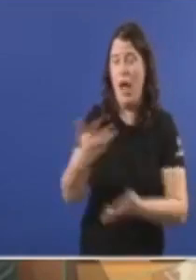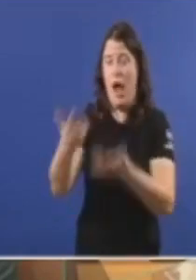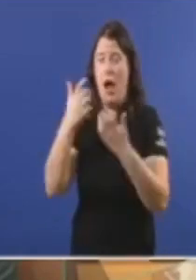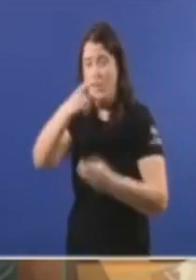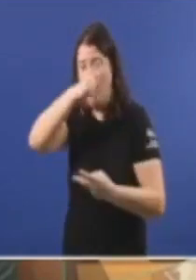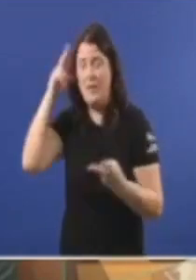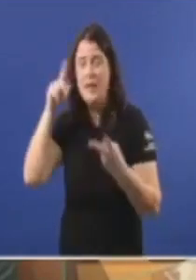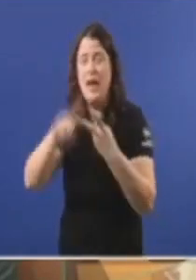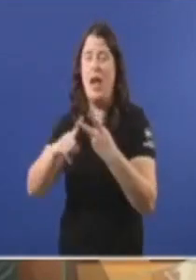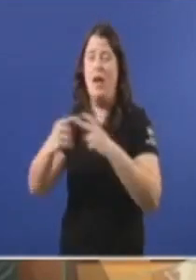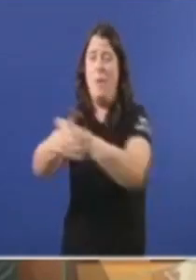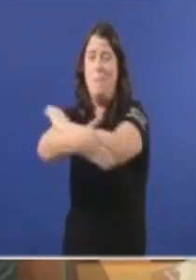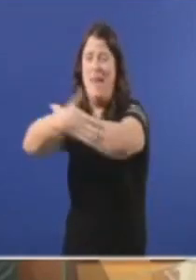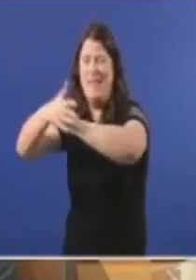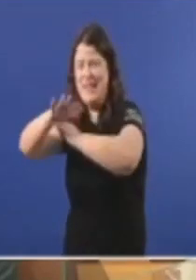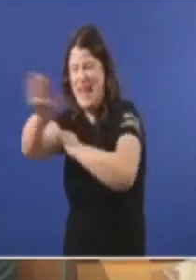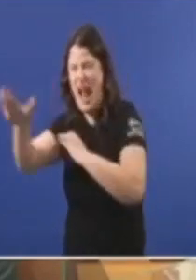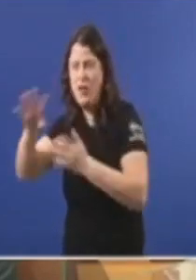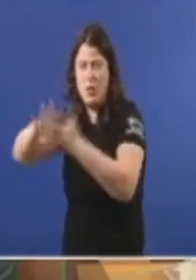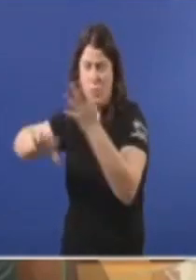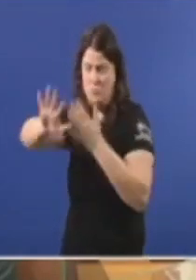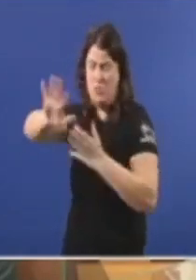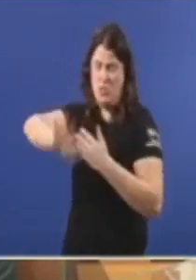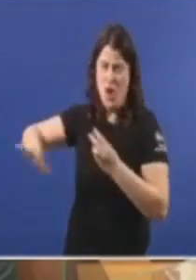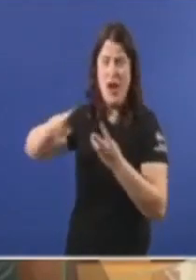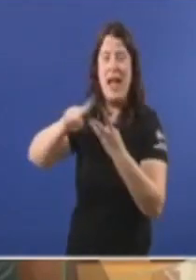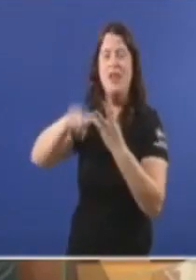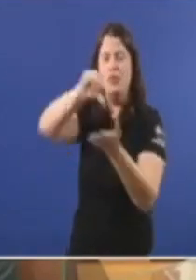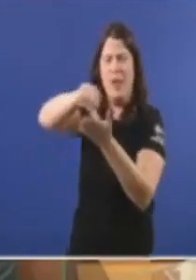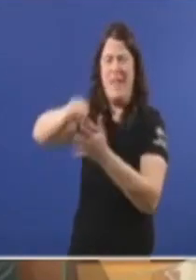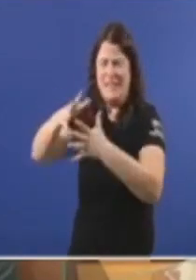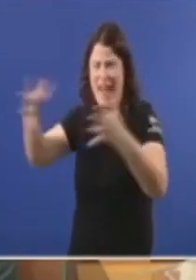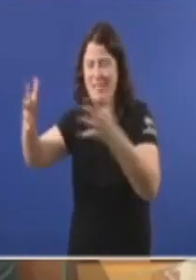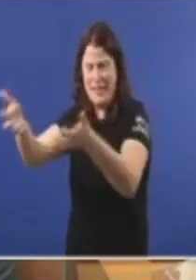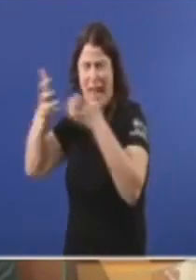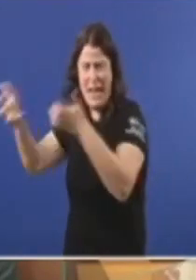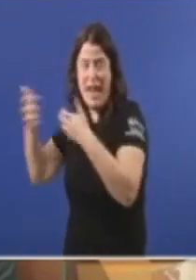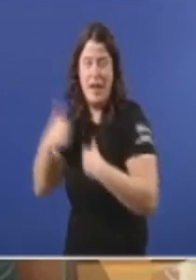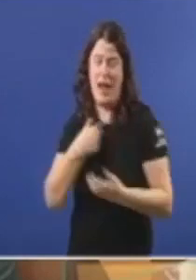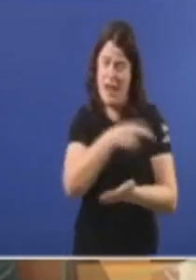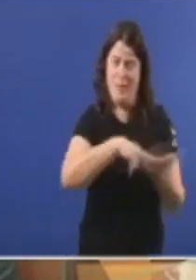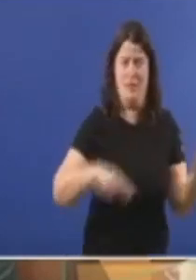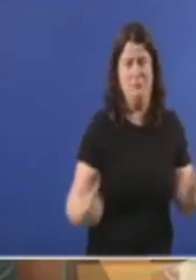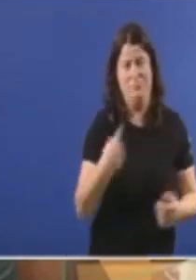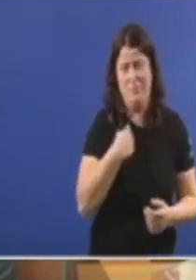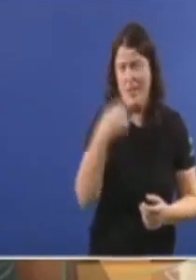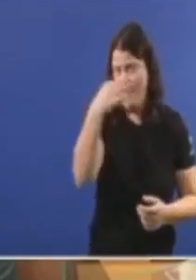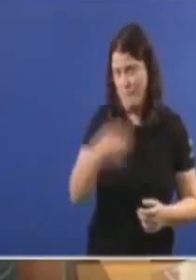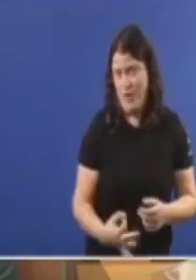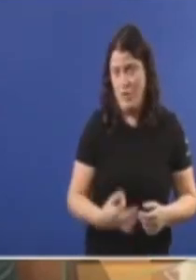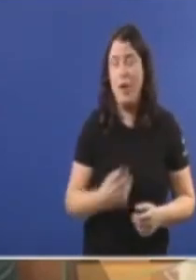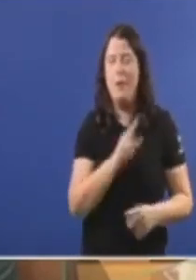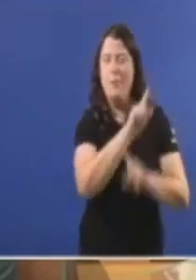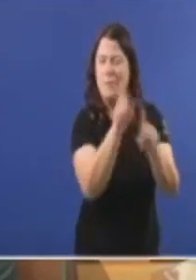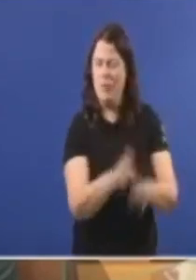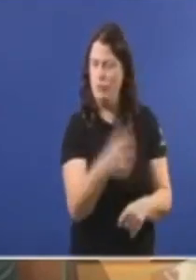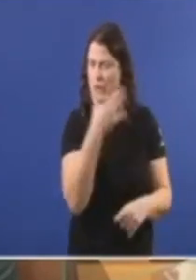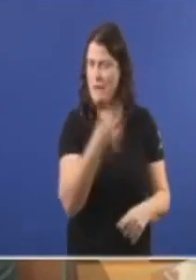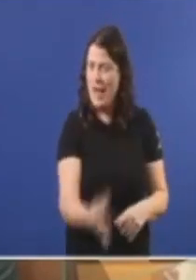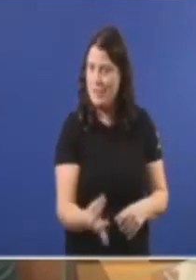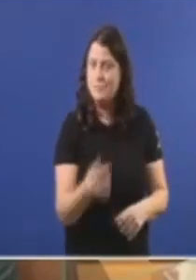ganará o eixo mediterráneo, ganarán algunhas grandes cidades, pero Galiza perderá. E a pregunta é moi simple.